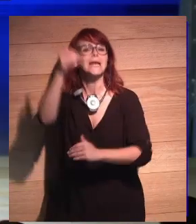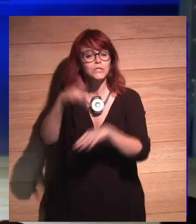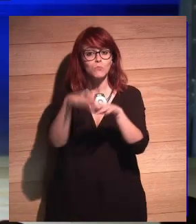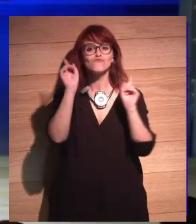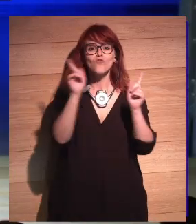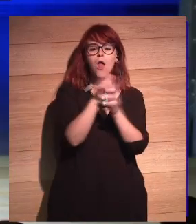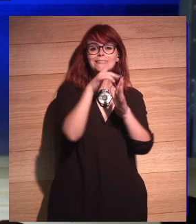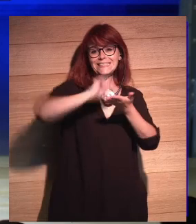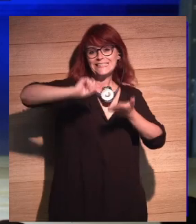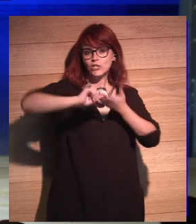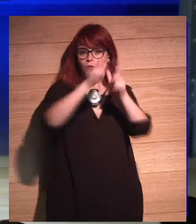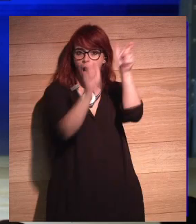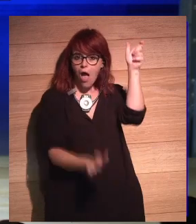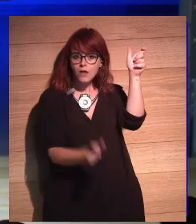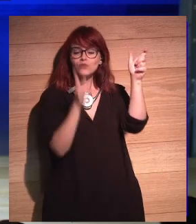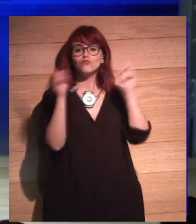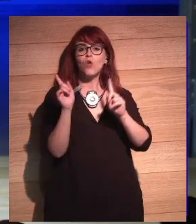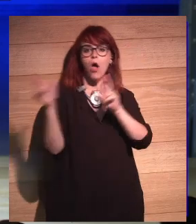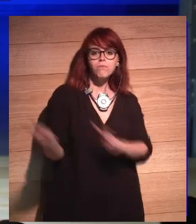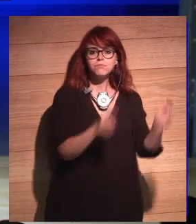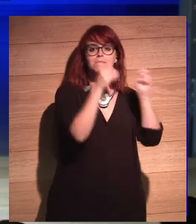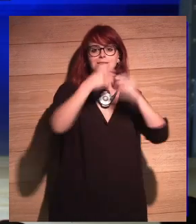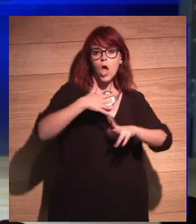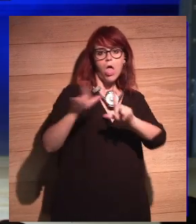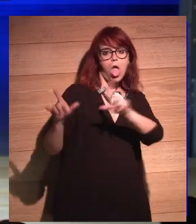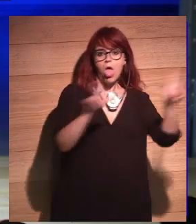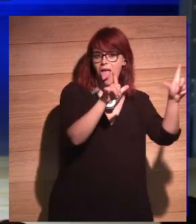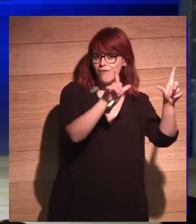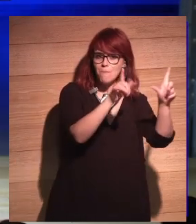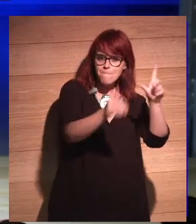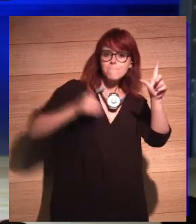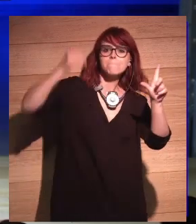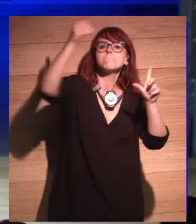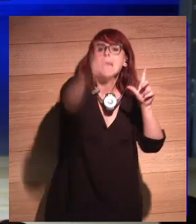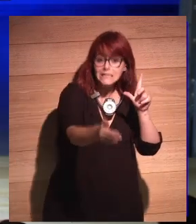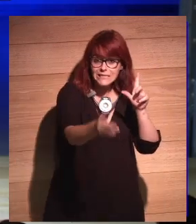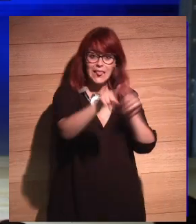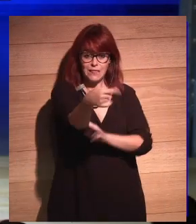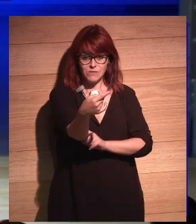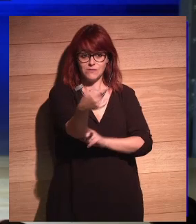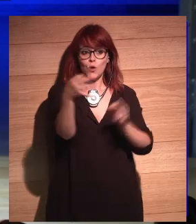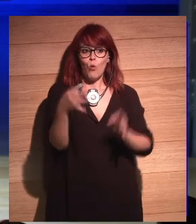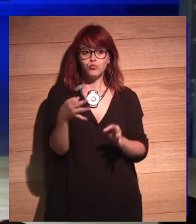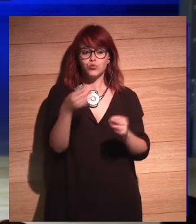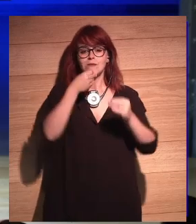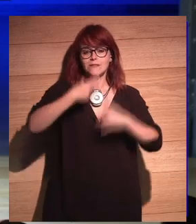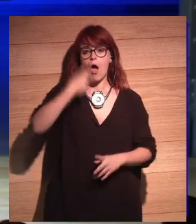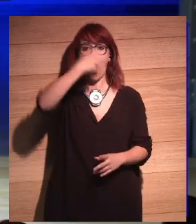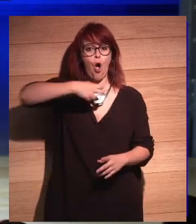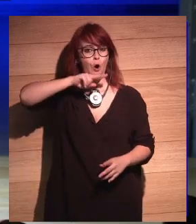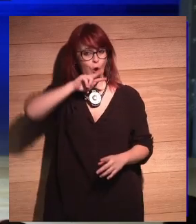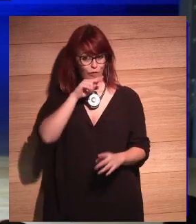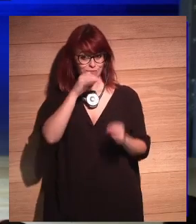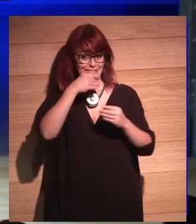palabras escritas, ir más allá de la emisión de estas historias. Y llegamos al hecho de contar historias de manera